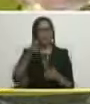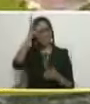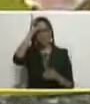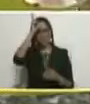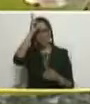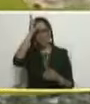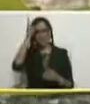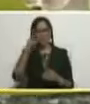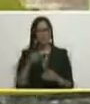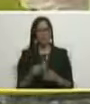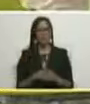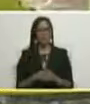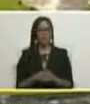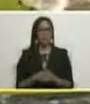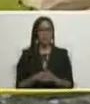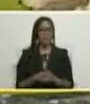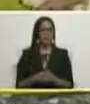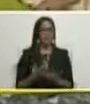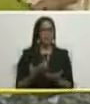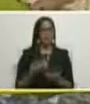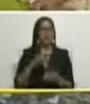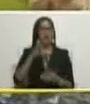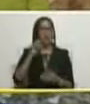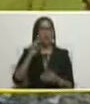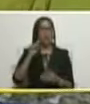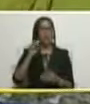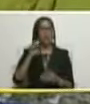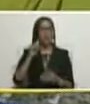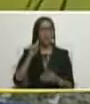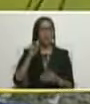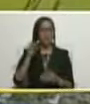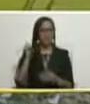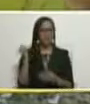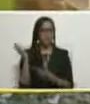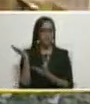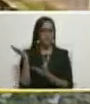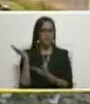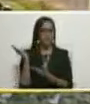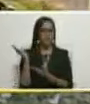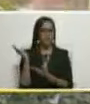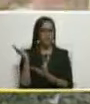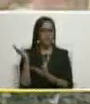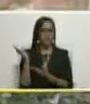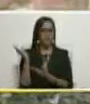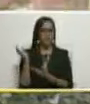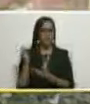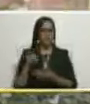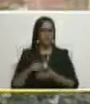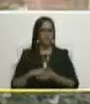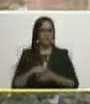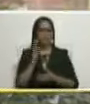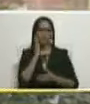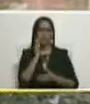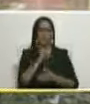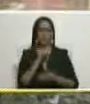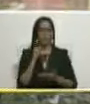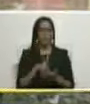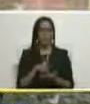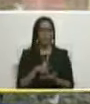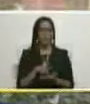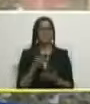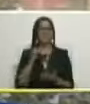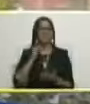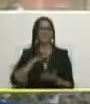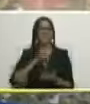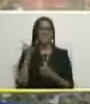falconiana, esta coreana de Pedregal. ¿Tu mamá no vino, Génesis? Sí, ahí está.